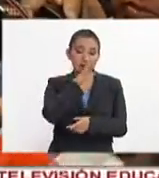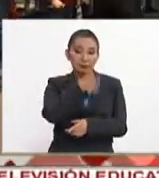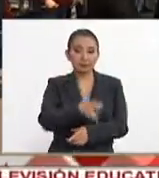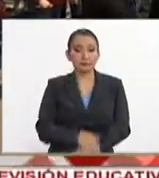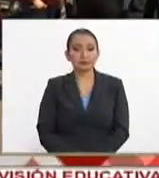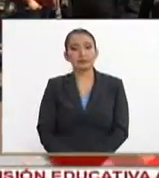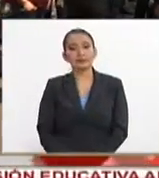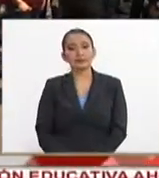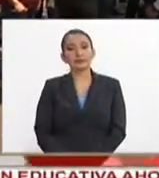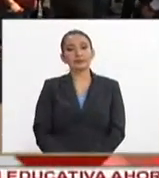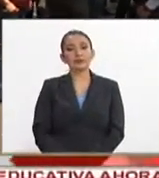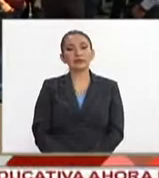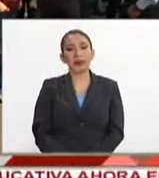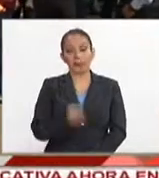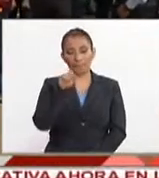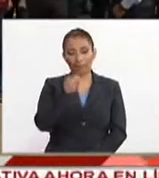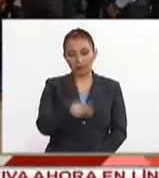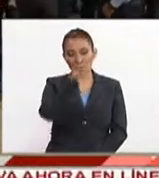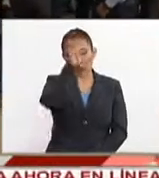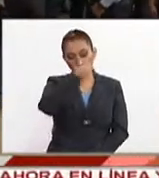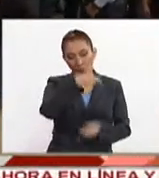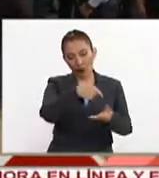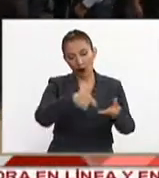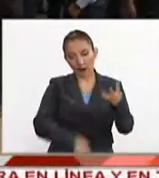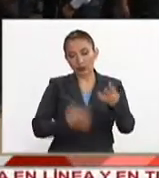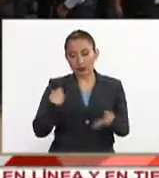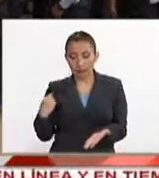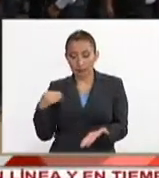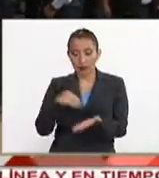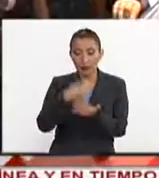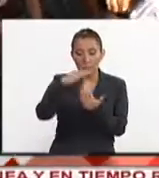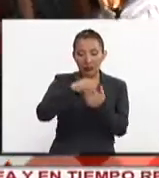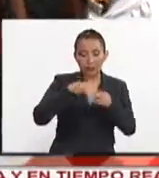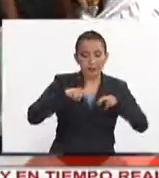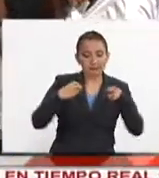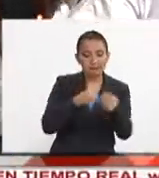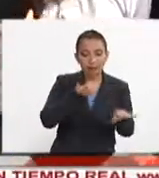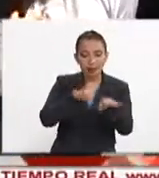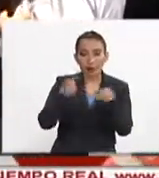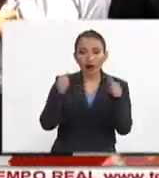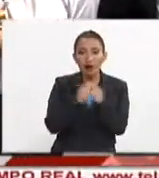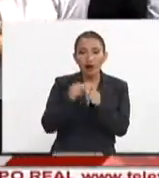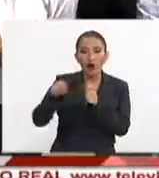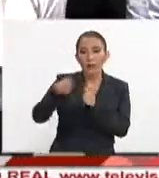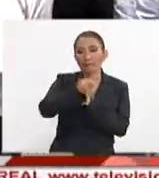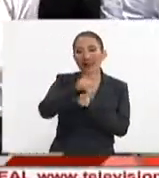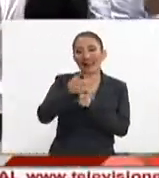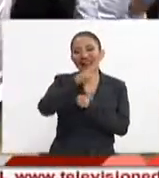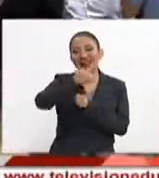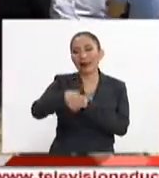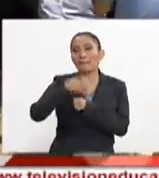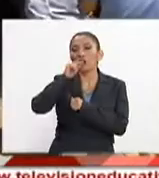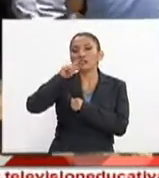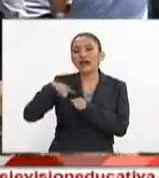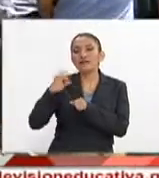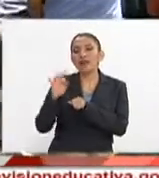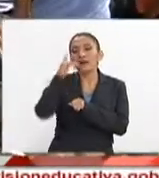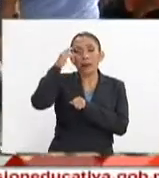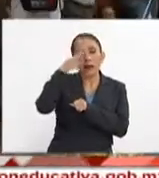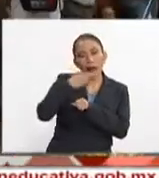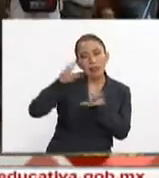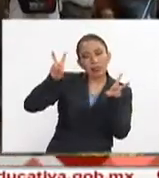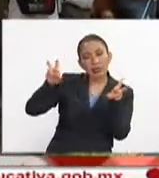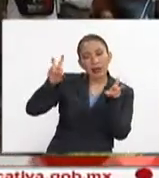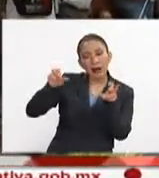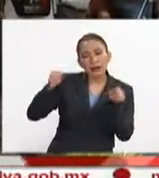resultados. Como parte de los acuerdos, se instalarán mesas de trabajo con la PGR y Policía Federal para revisar el